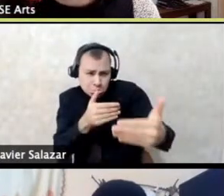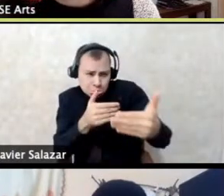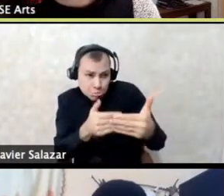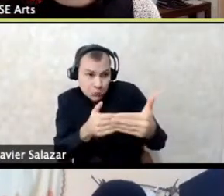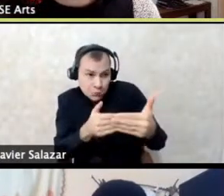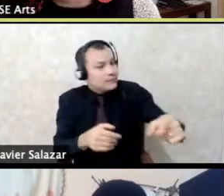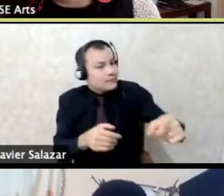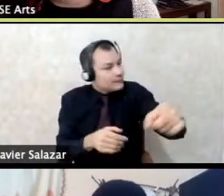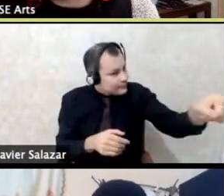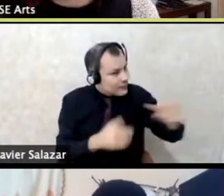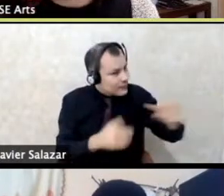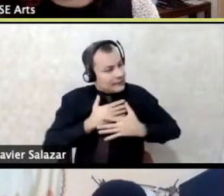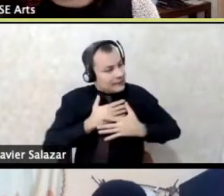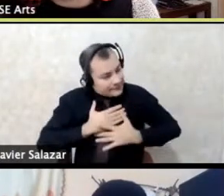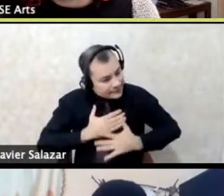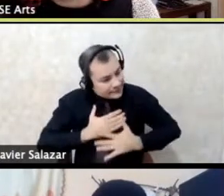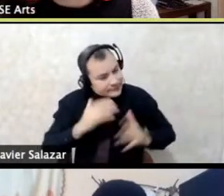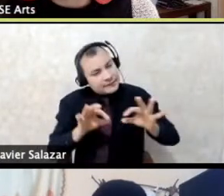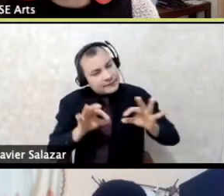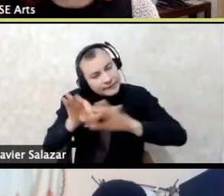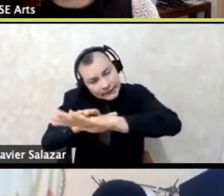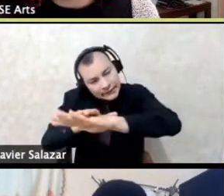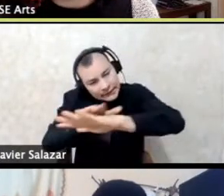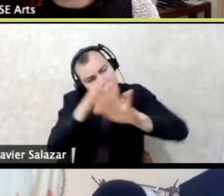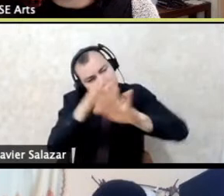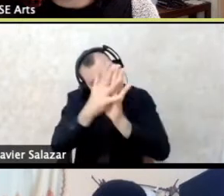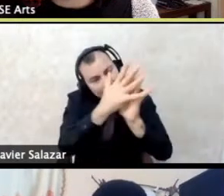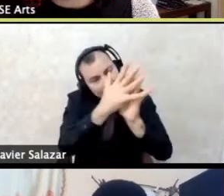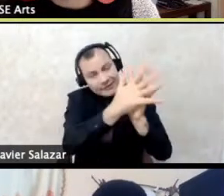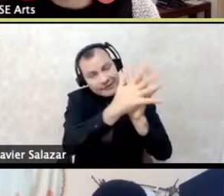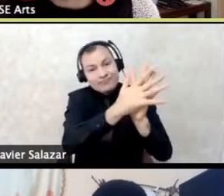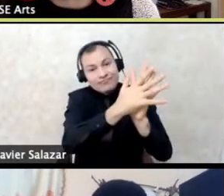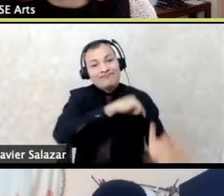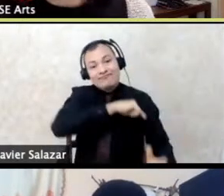y el teatro como un aspecto sanador.